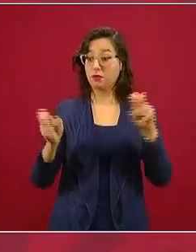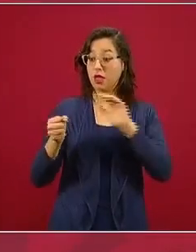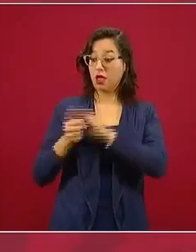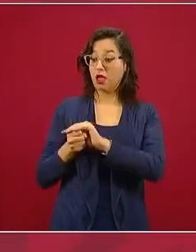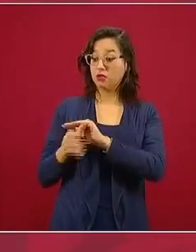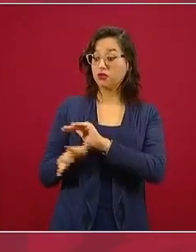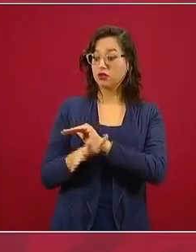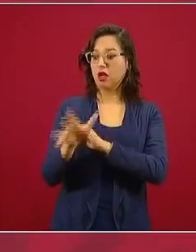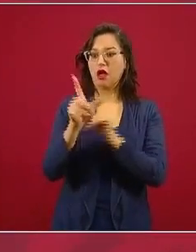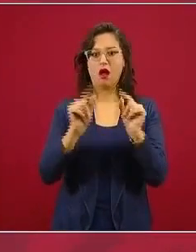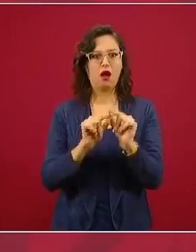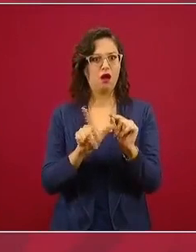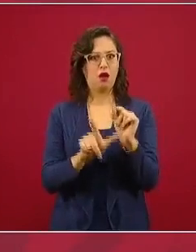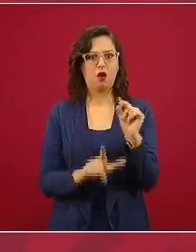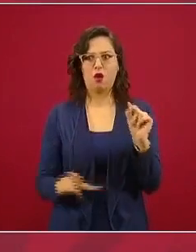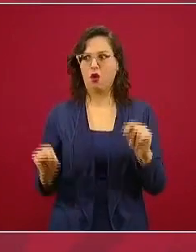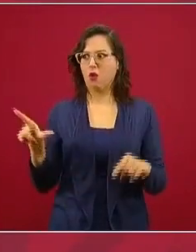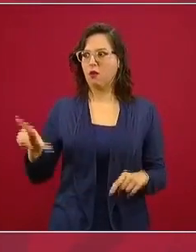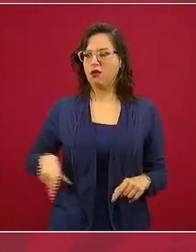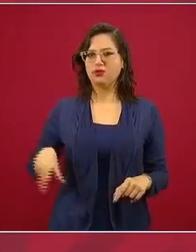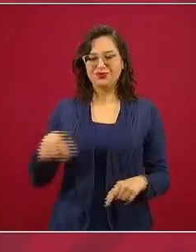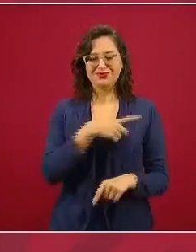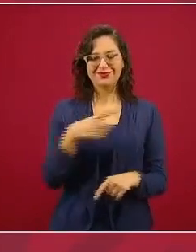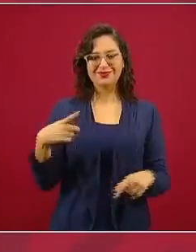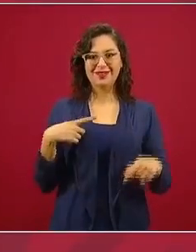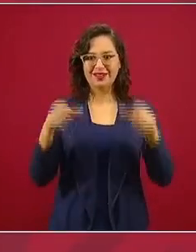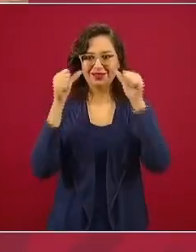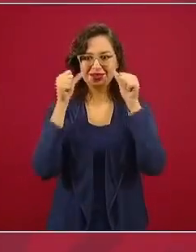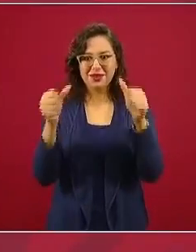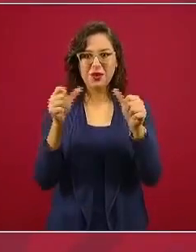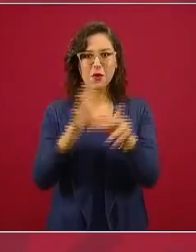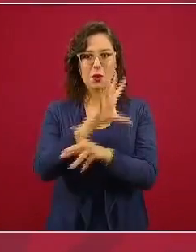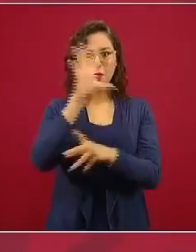¿Qué no se dijo durante mucho tiempo que había